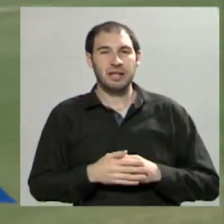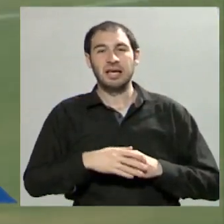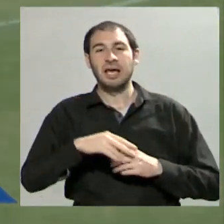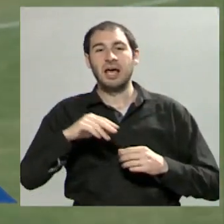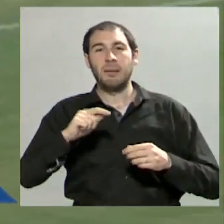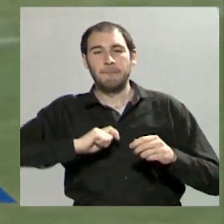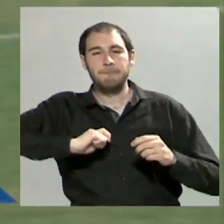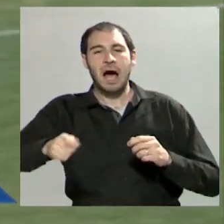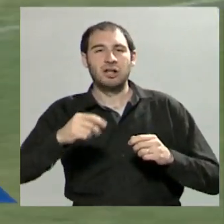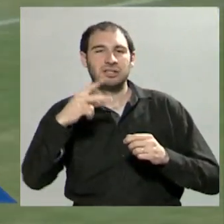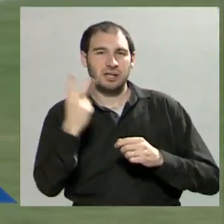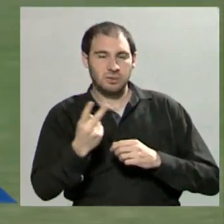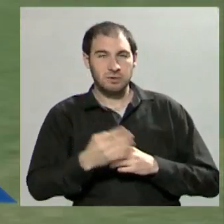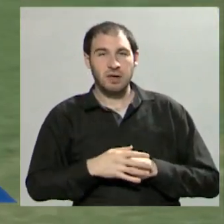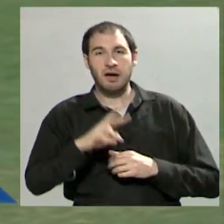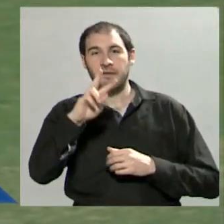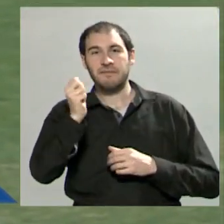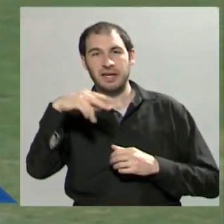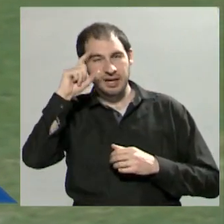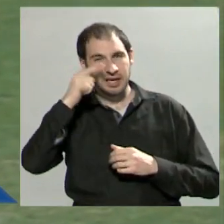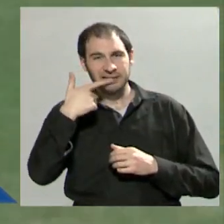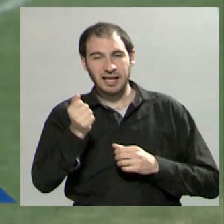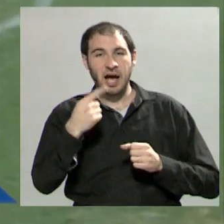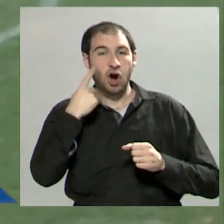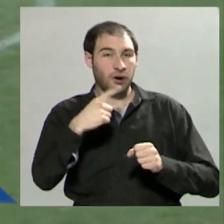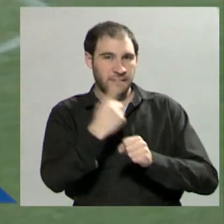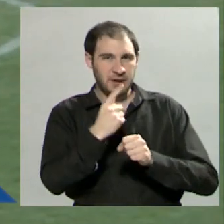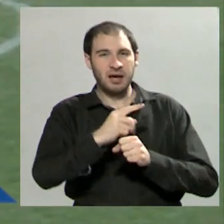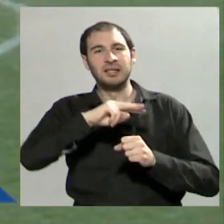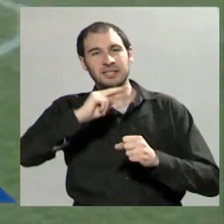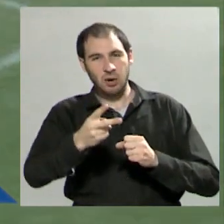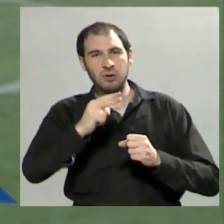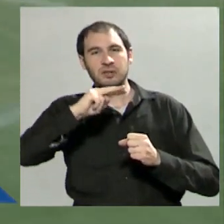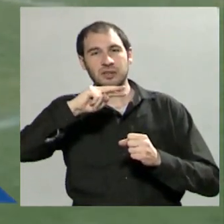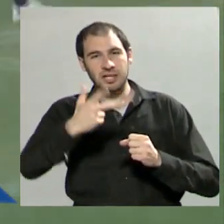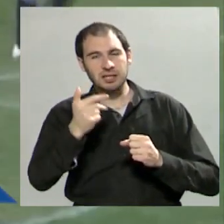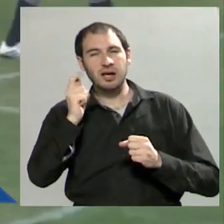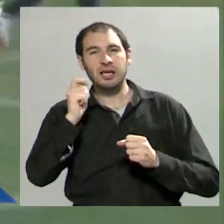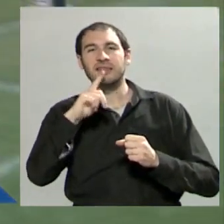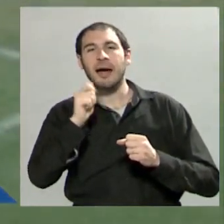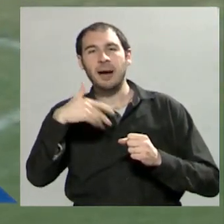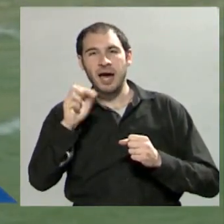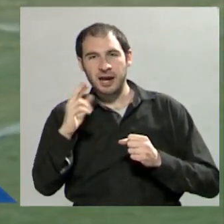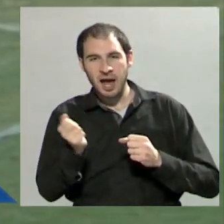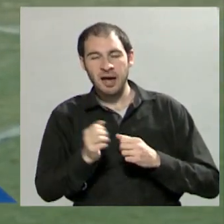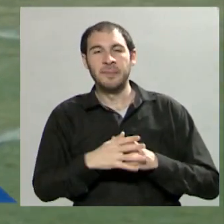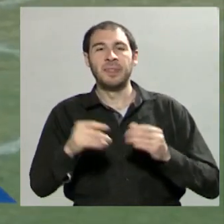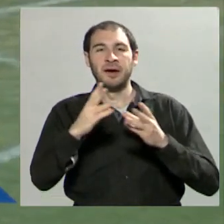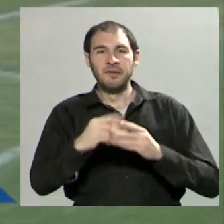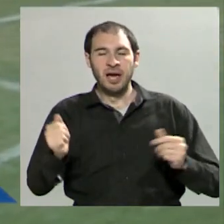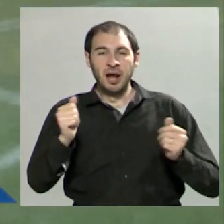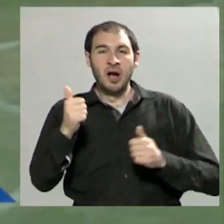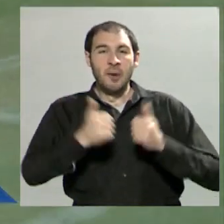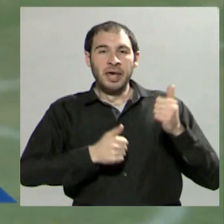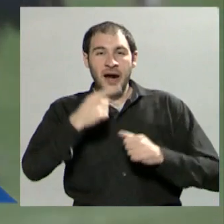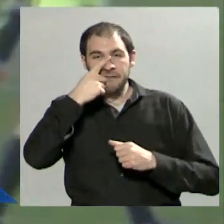segundo palo de Vanessa Cataño, que hizo el primero, el segundo, el tercero lo marcó Tamara Ortiz. Cerró el